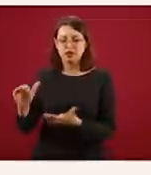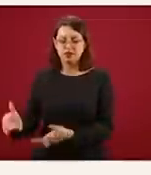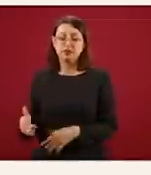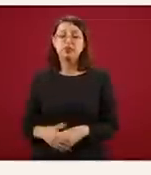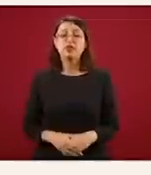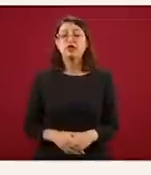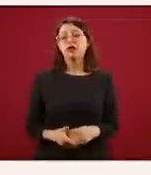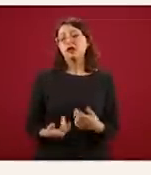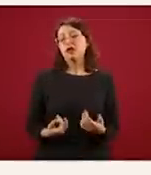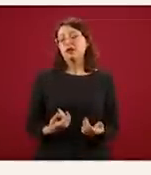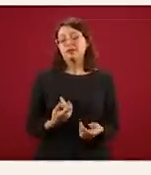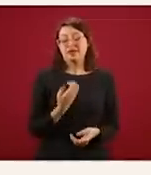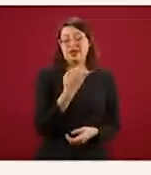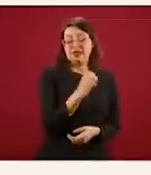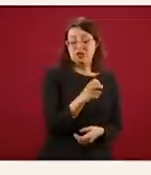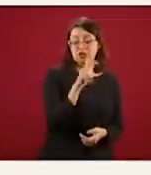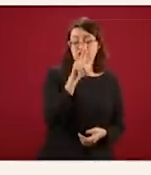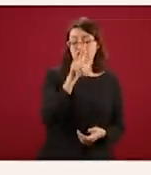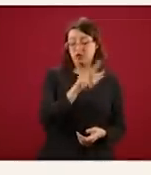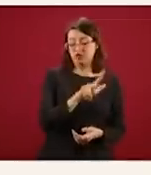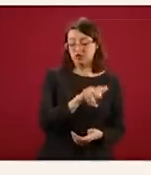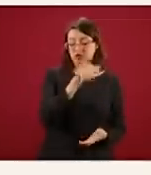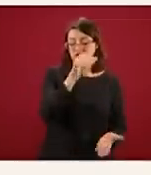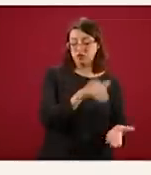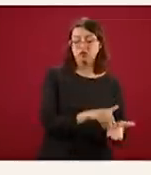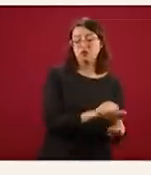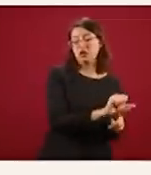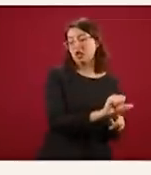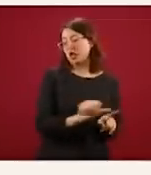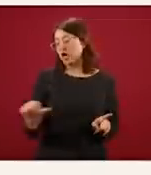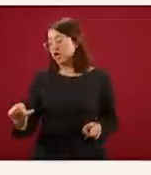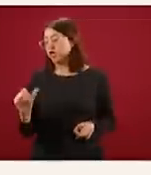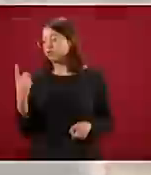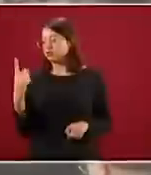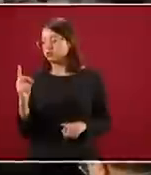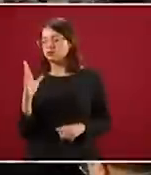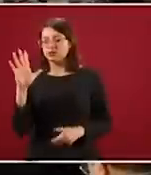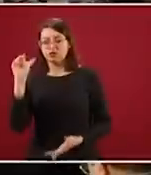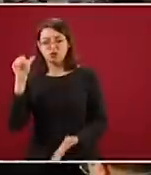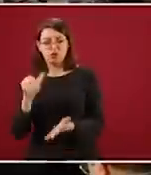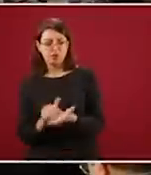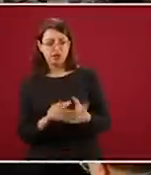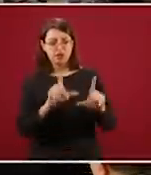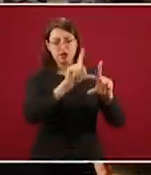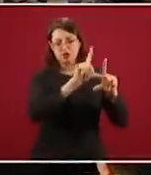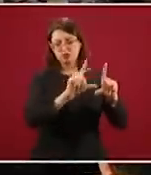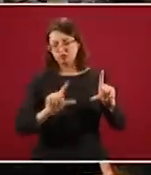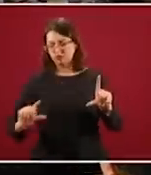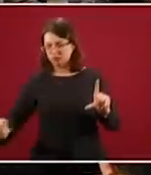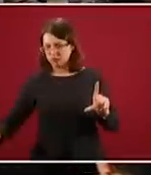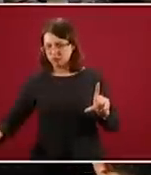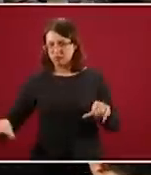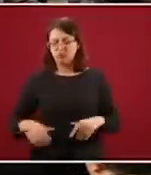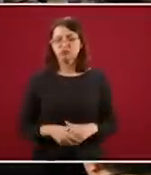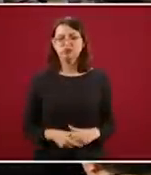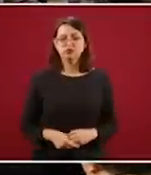enero 18 mil barriles hasta diciembre que fueron 5 mil. La que sigue, por favor.